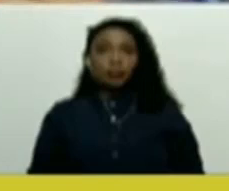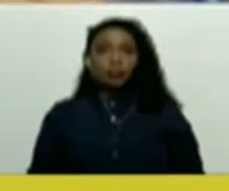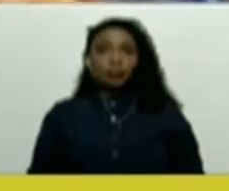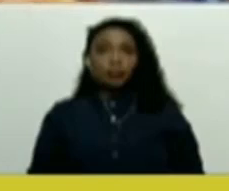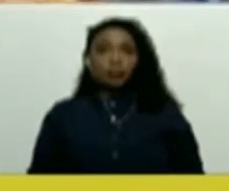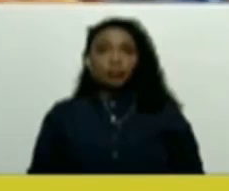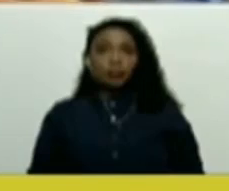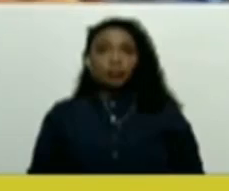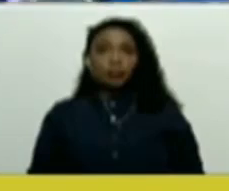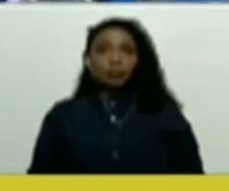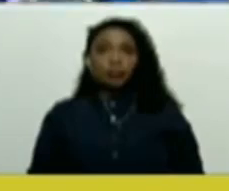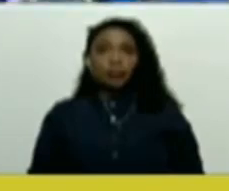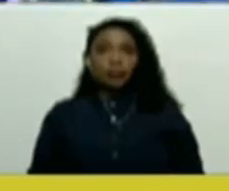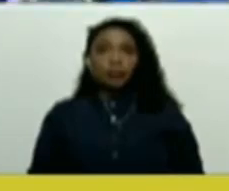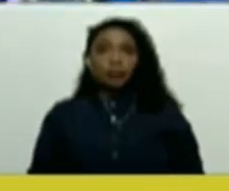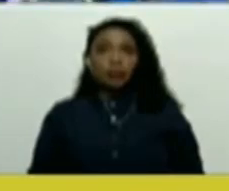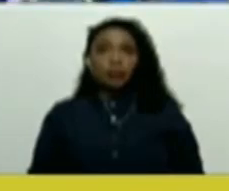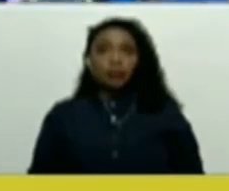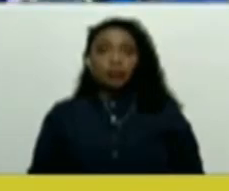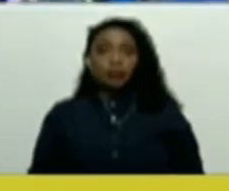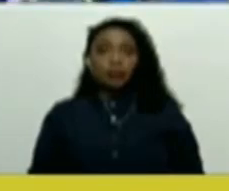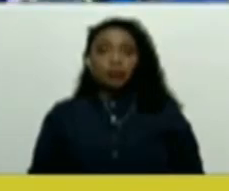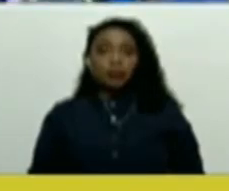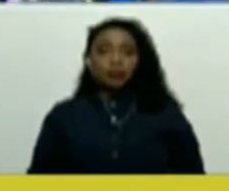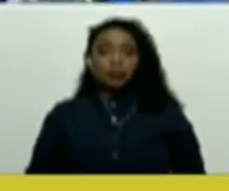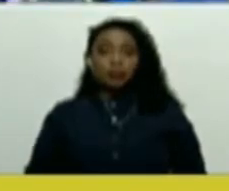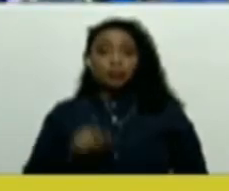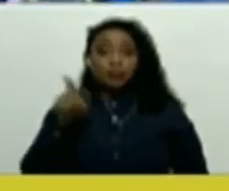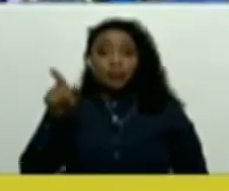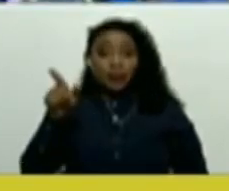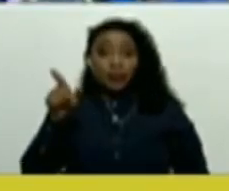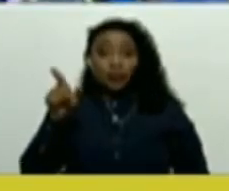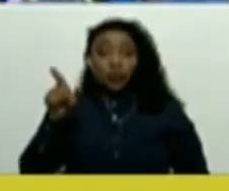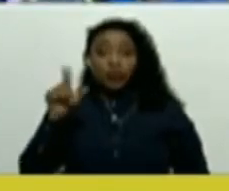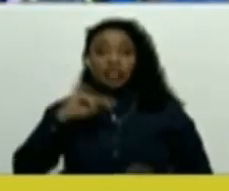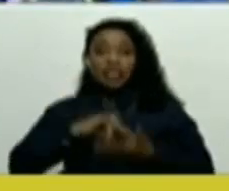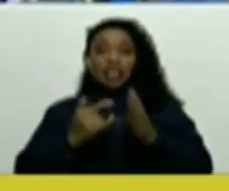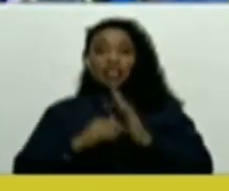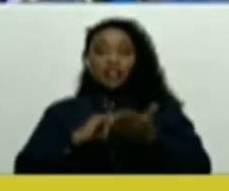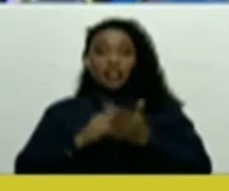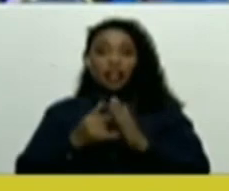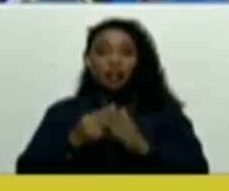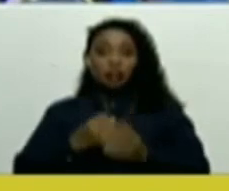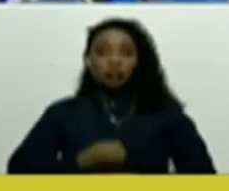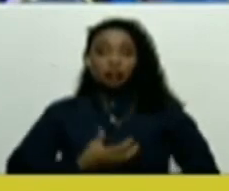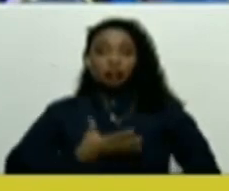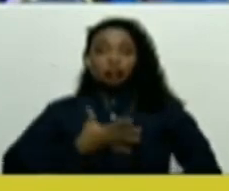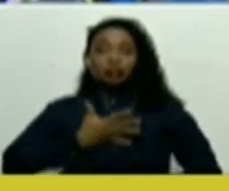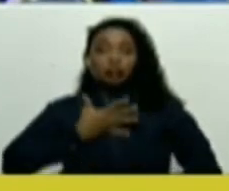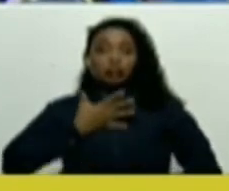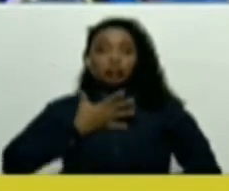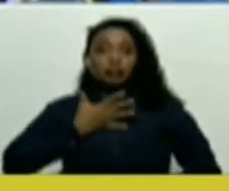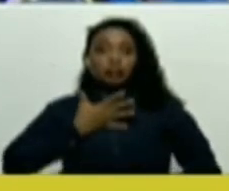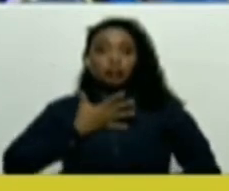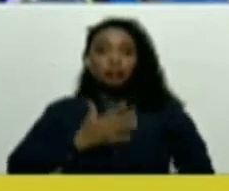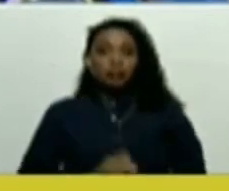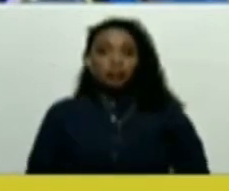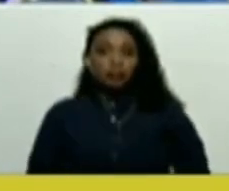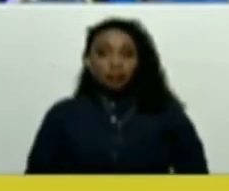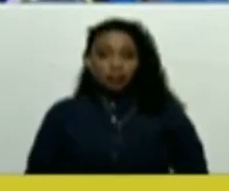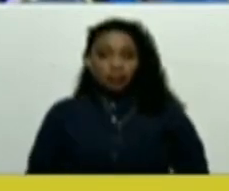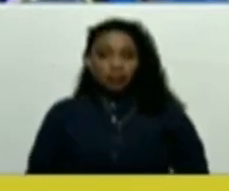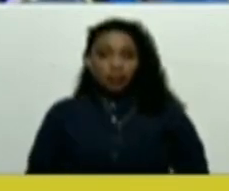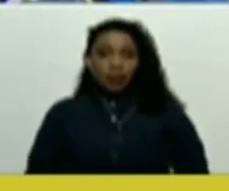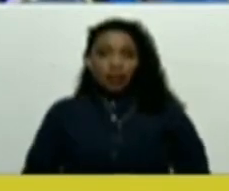They are our inspiration. Ellos son nuestra fuente de inspiración. They are our